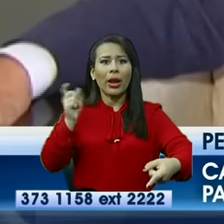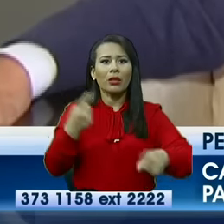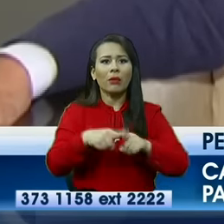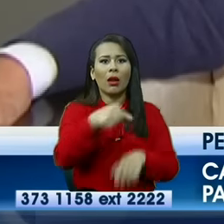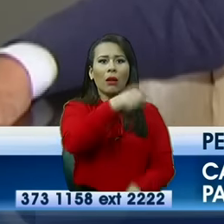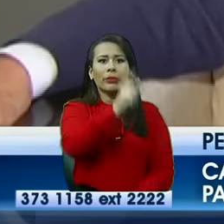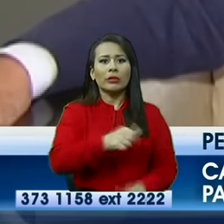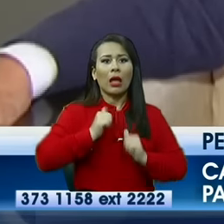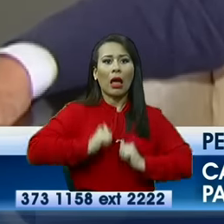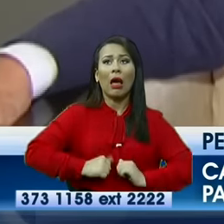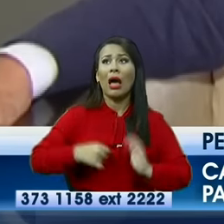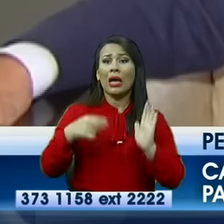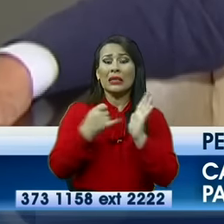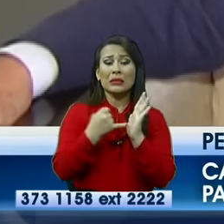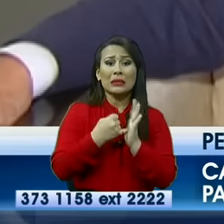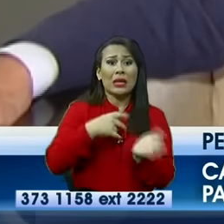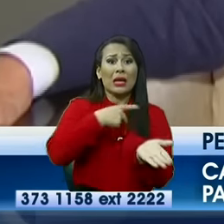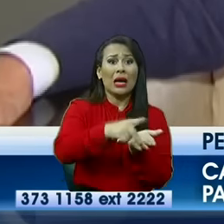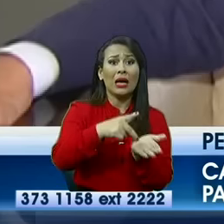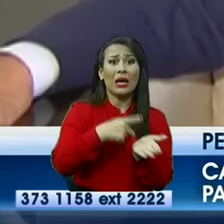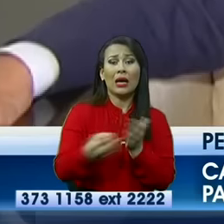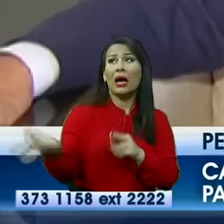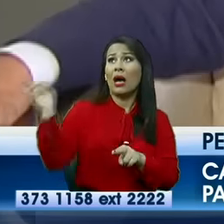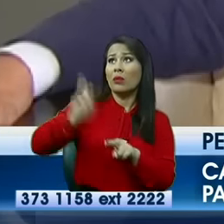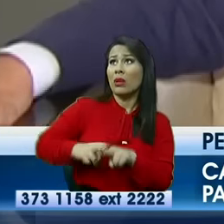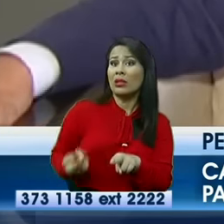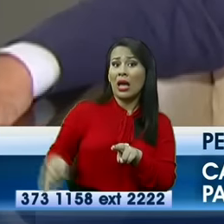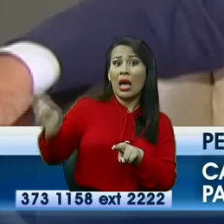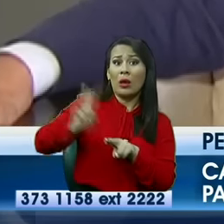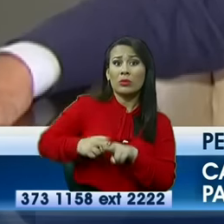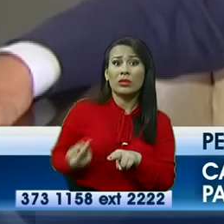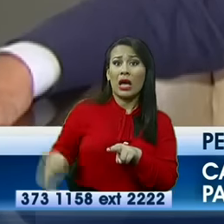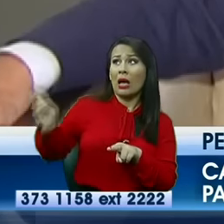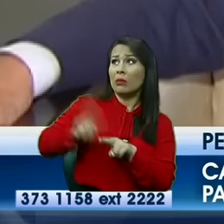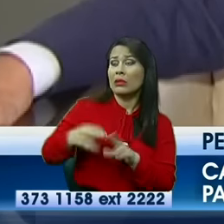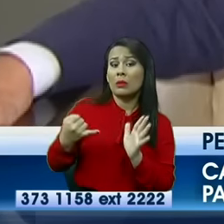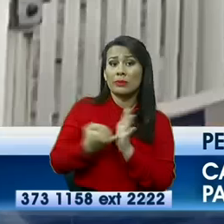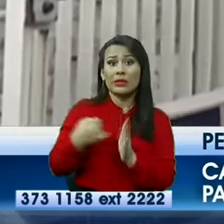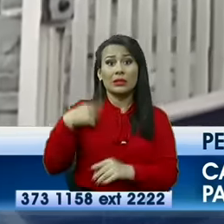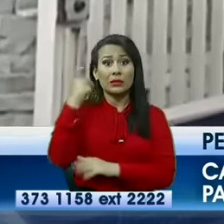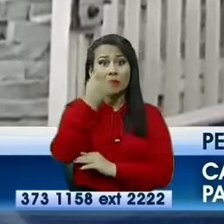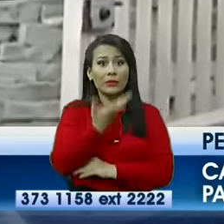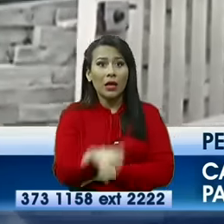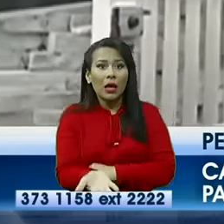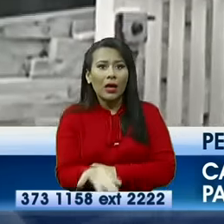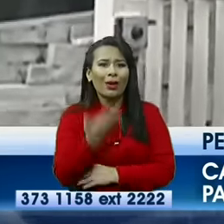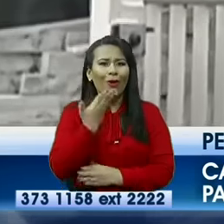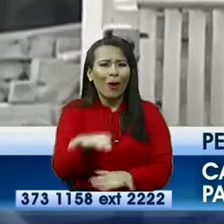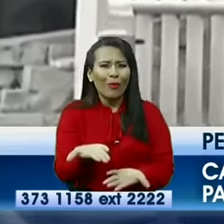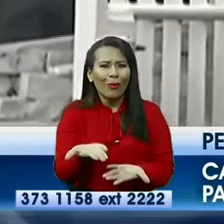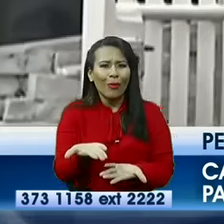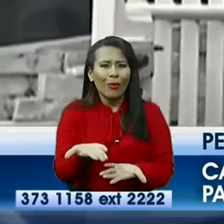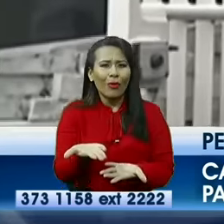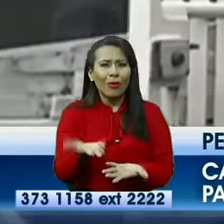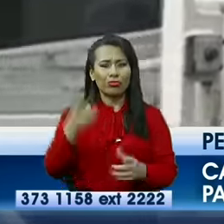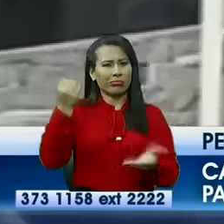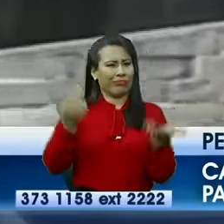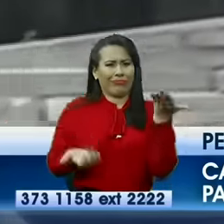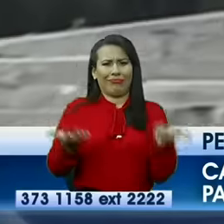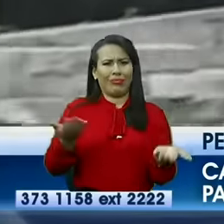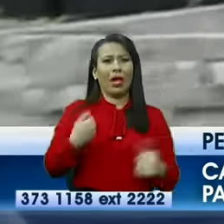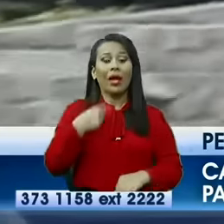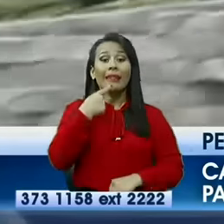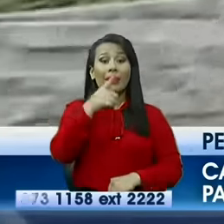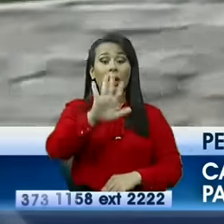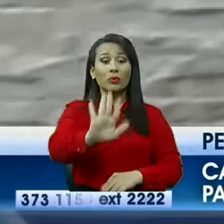embargo Les estamos atorando con impuestos y aranceles todos los días encima del sector campesino en la punta de la coyuntura sostiene que